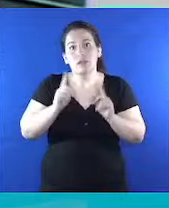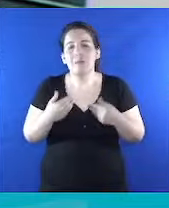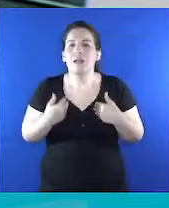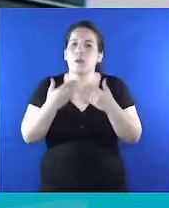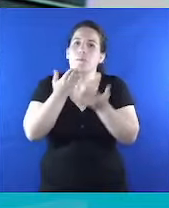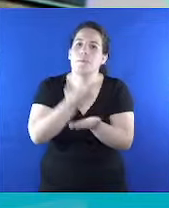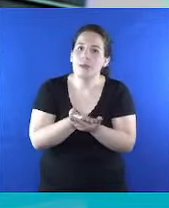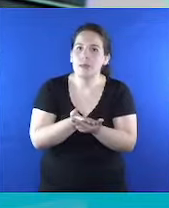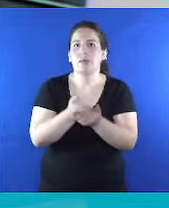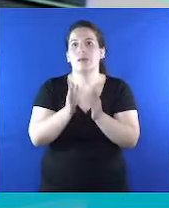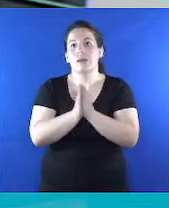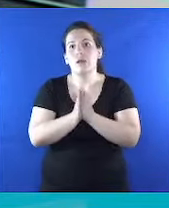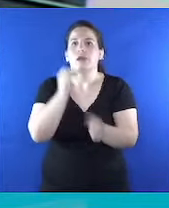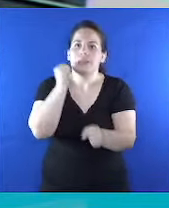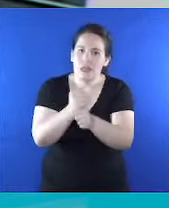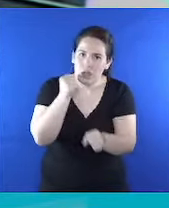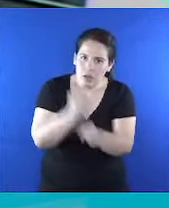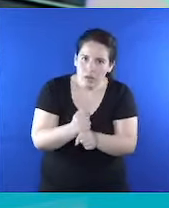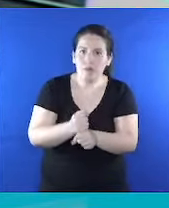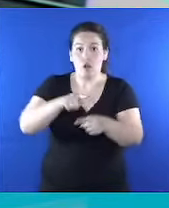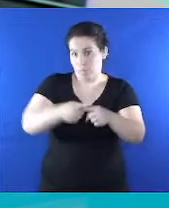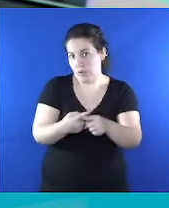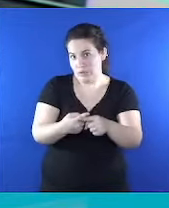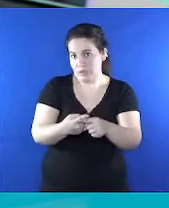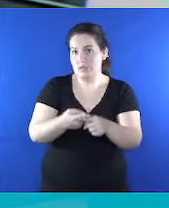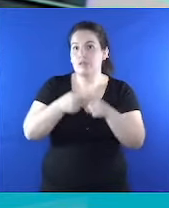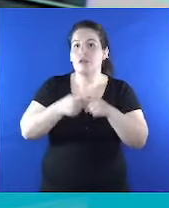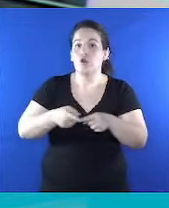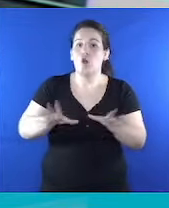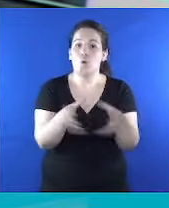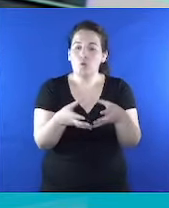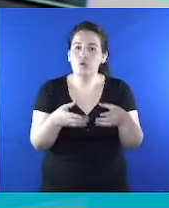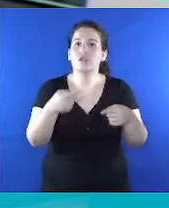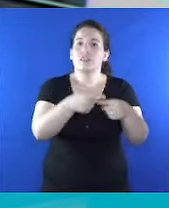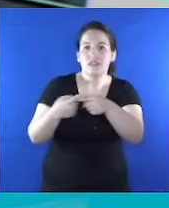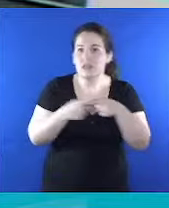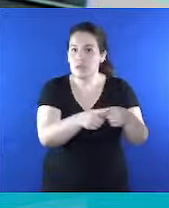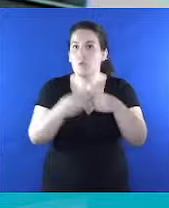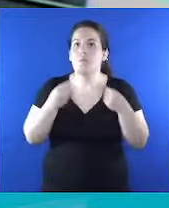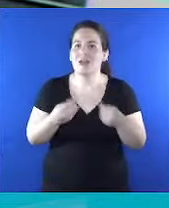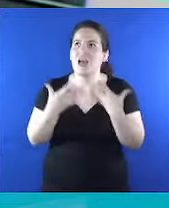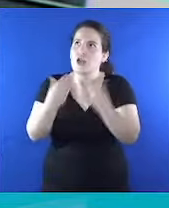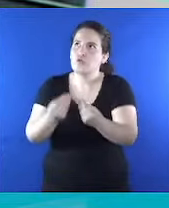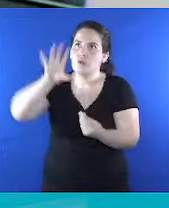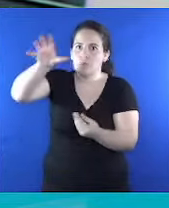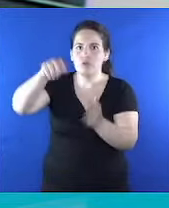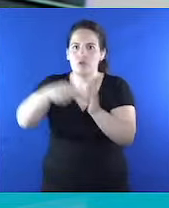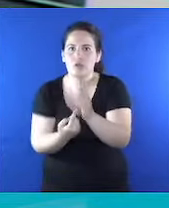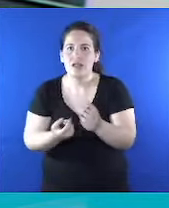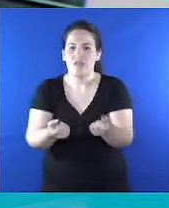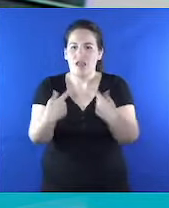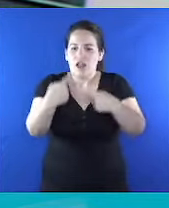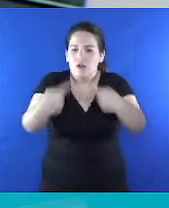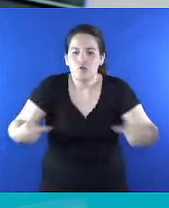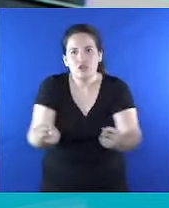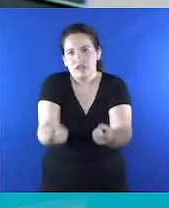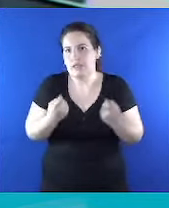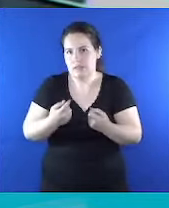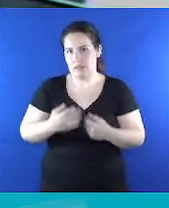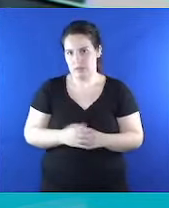que trabajen políticamente con sus sectores para que ayuden a la provincia bonos aérea que reciban los recursos que